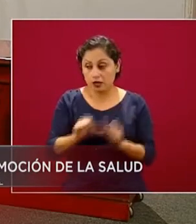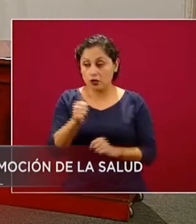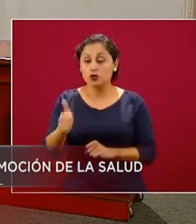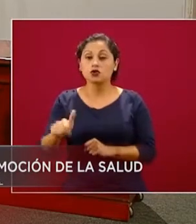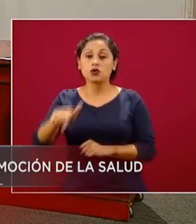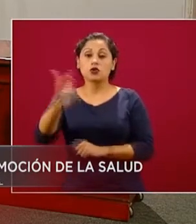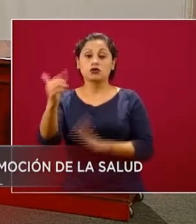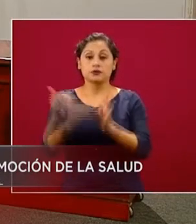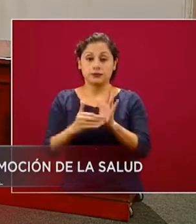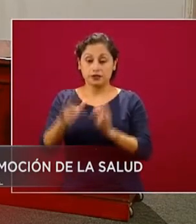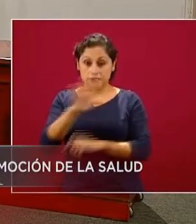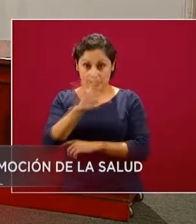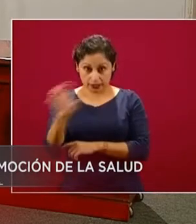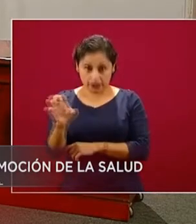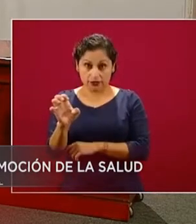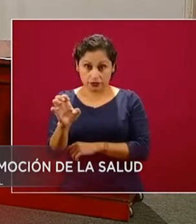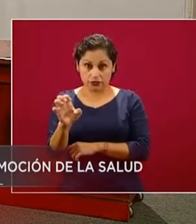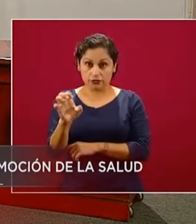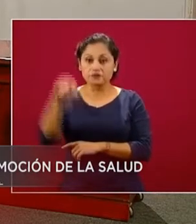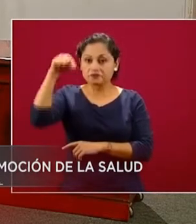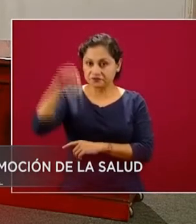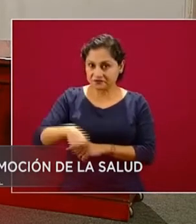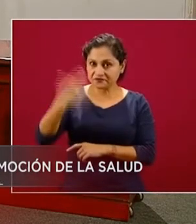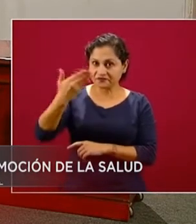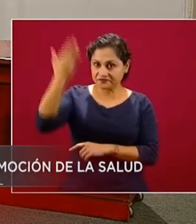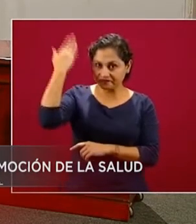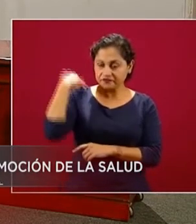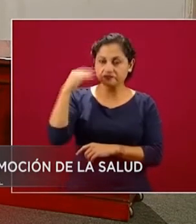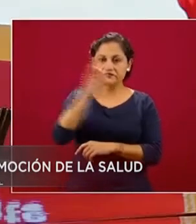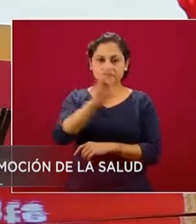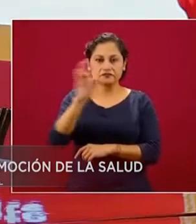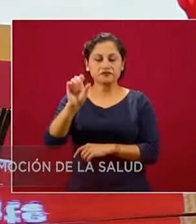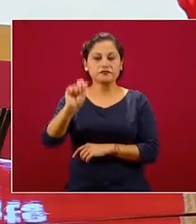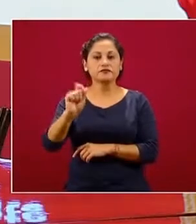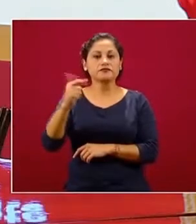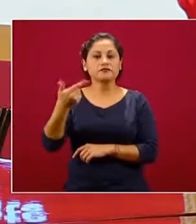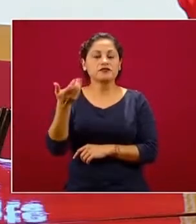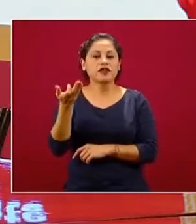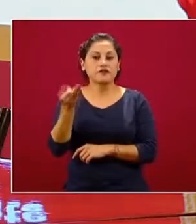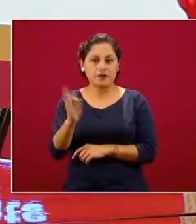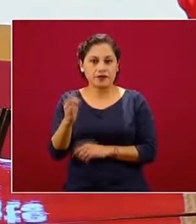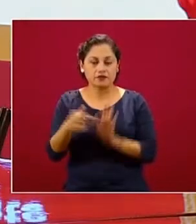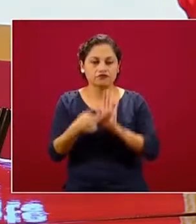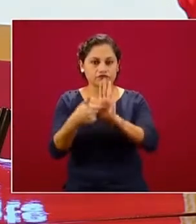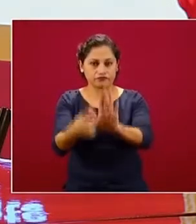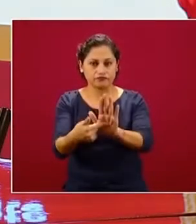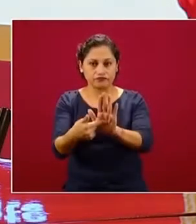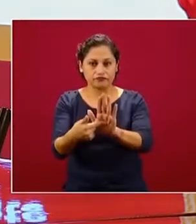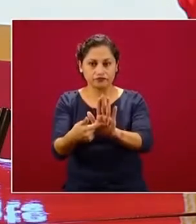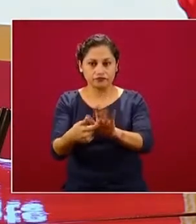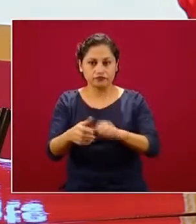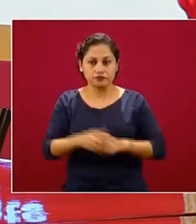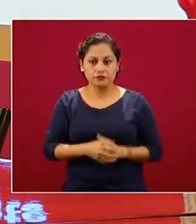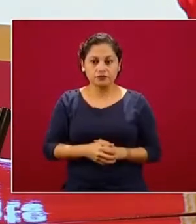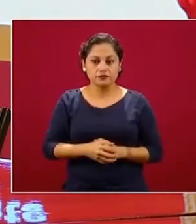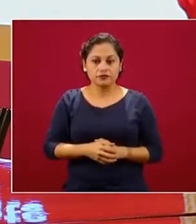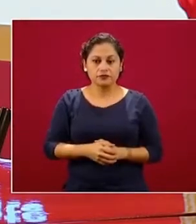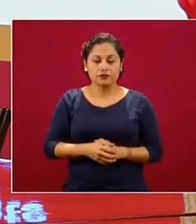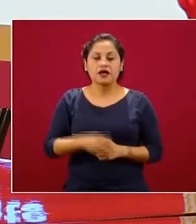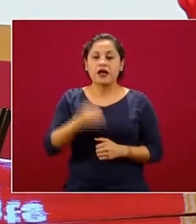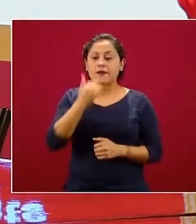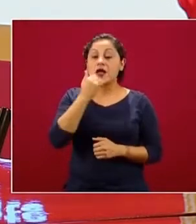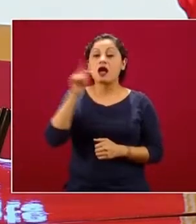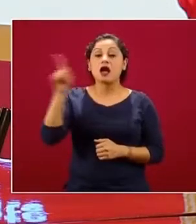500, que lo presentamos en una conferencia de prensa el 27 de febrero, allá en Lieja, en la Secretaría de Salud.